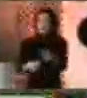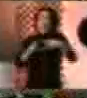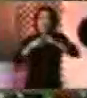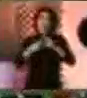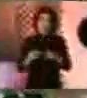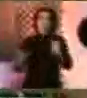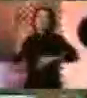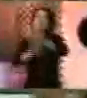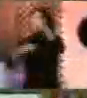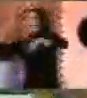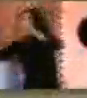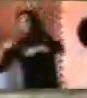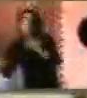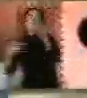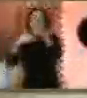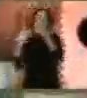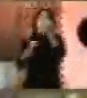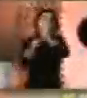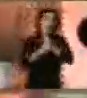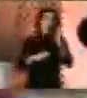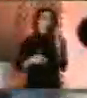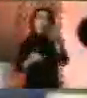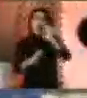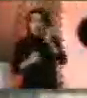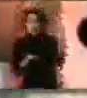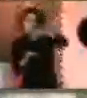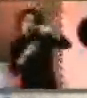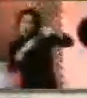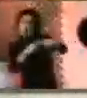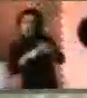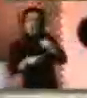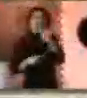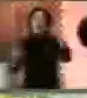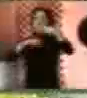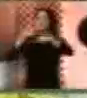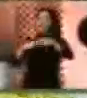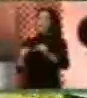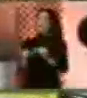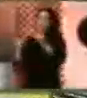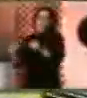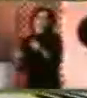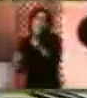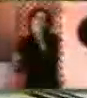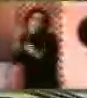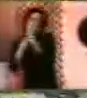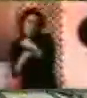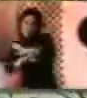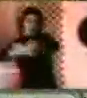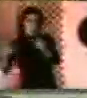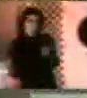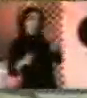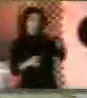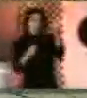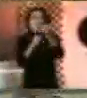obra para trabajar, el que se levanta toda la mañana para que su familia pueda alimentar. La crisis la tiene todos esos padres que de su